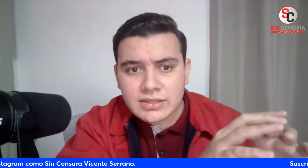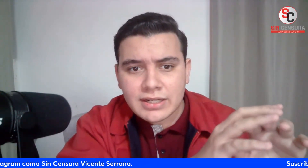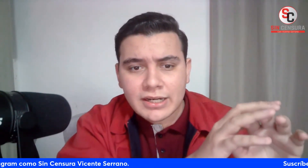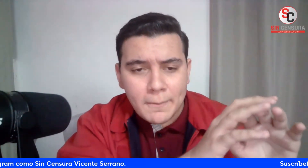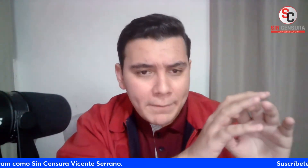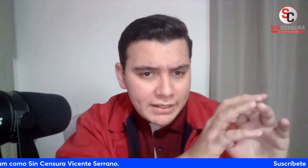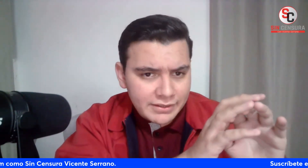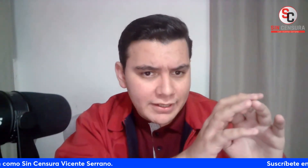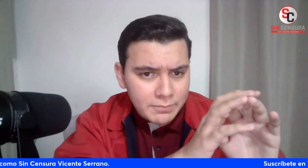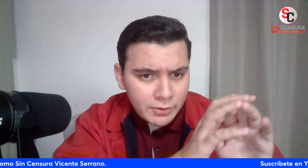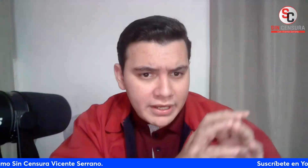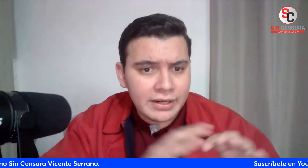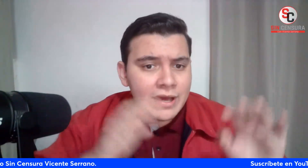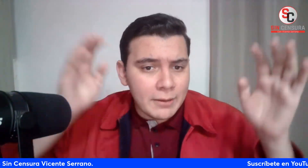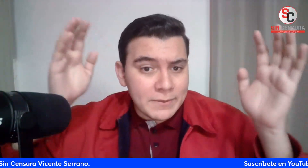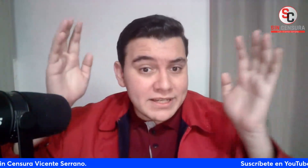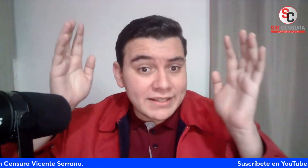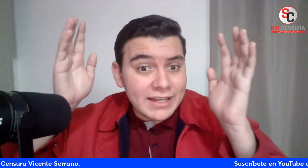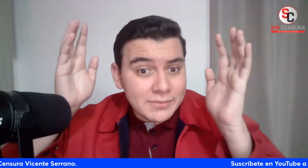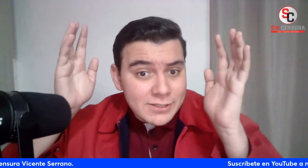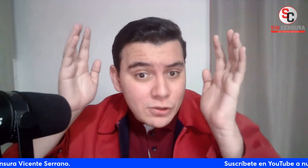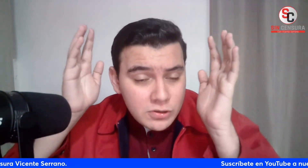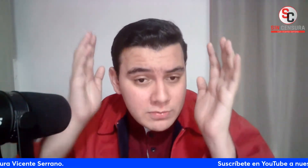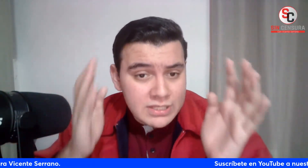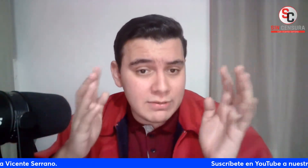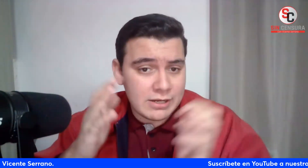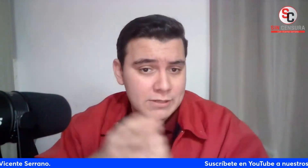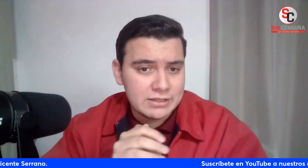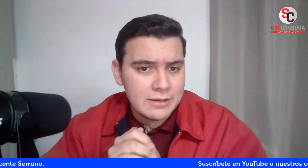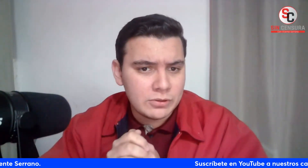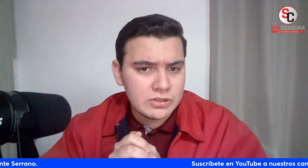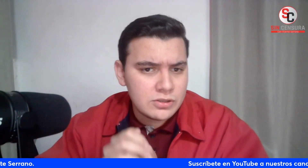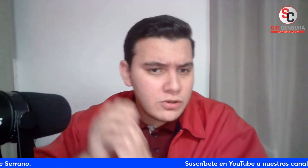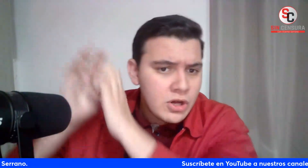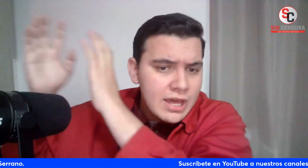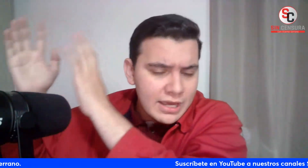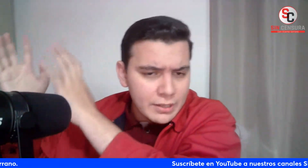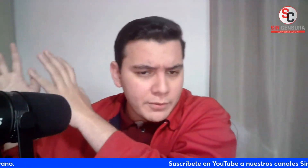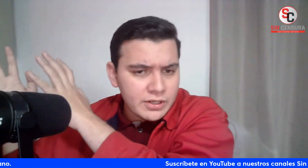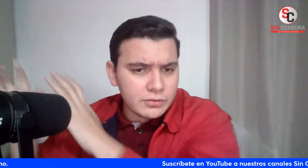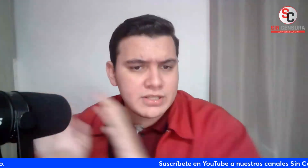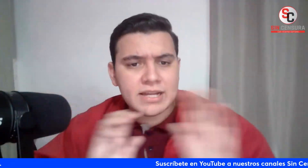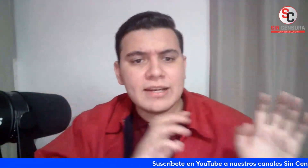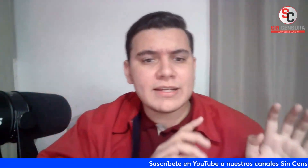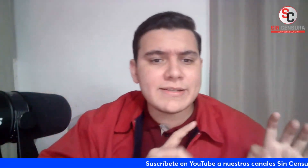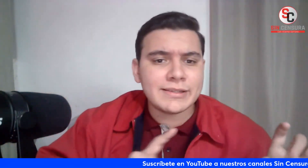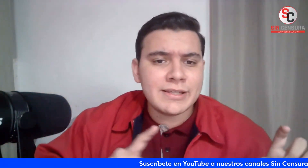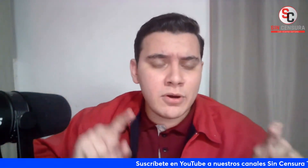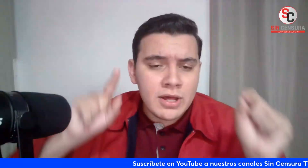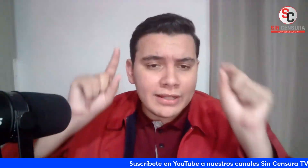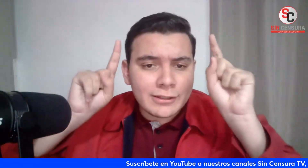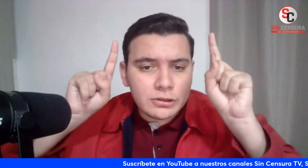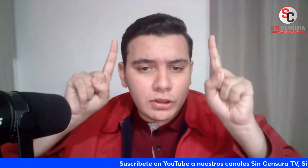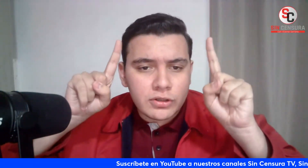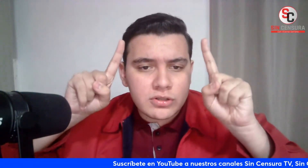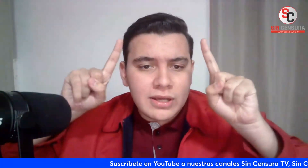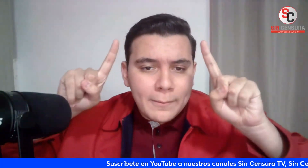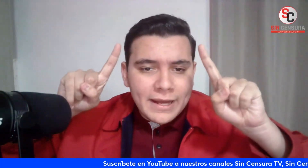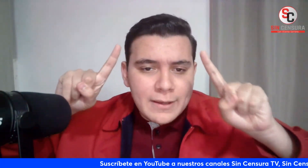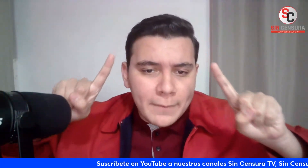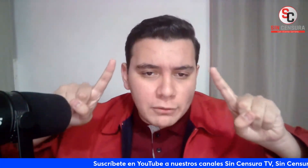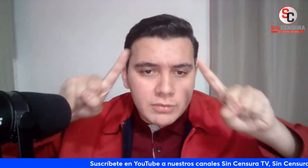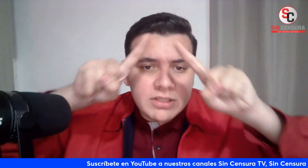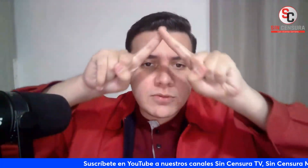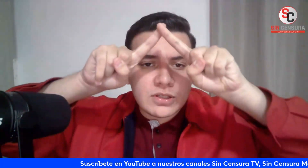que concentre gran parte del poder, a pesar de la división misma que plantea Montesquieu en el poder judicial y legislativo, que